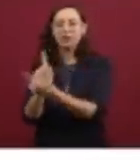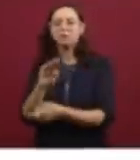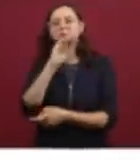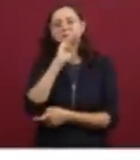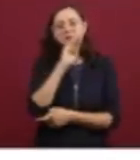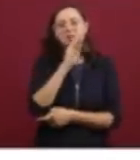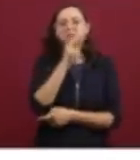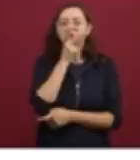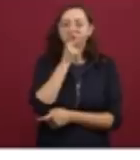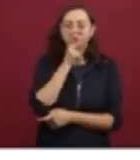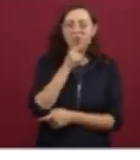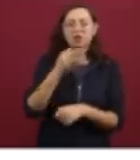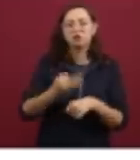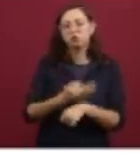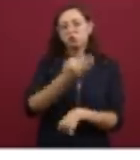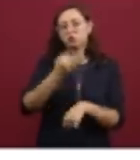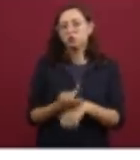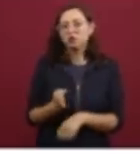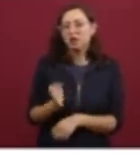programa son